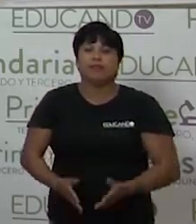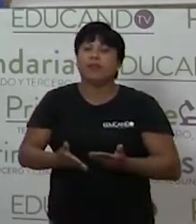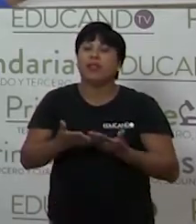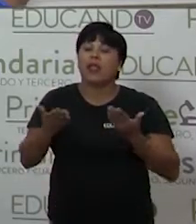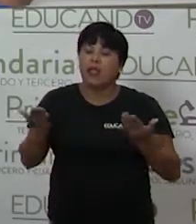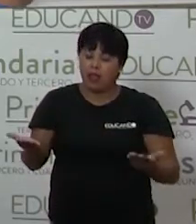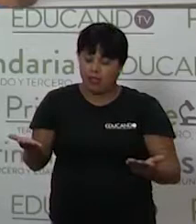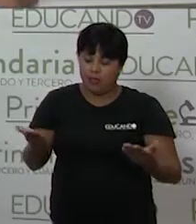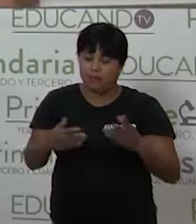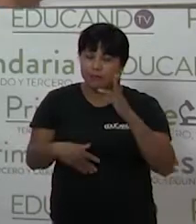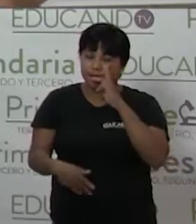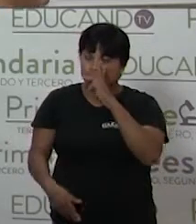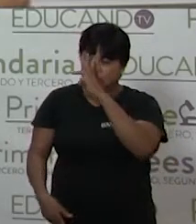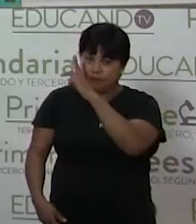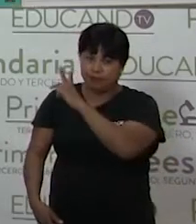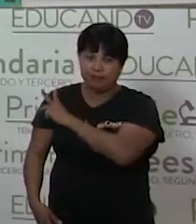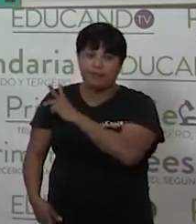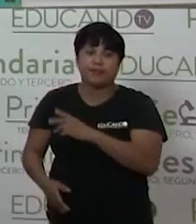ahora bien